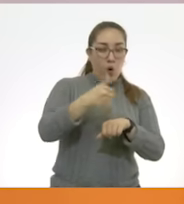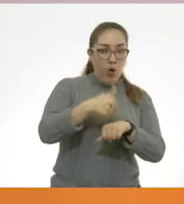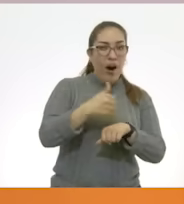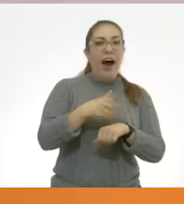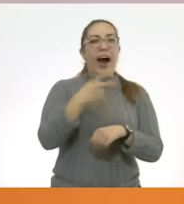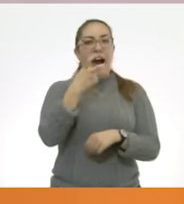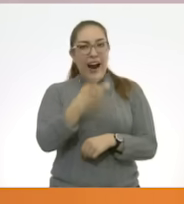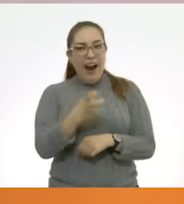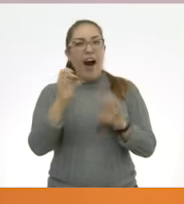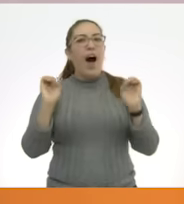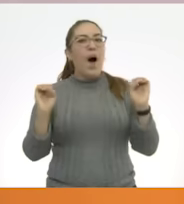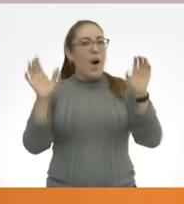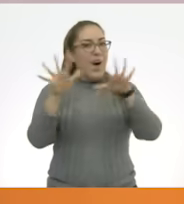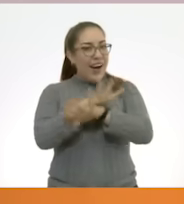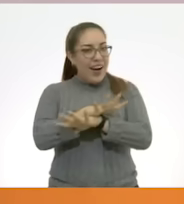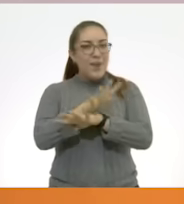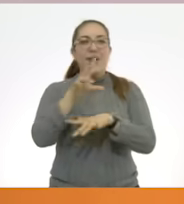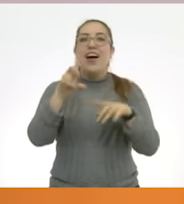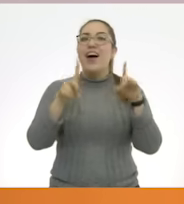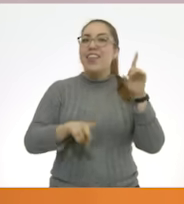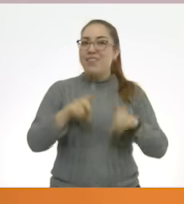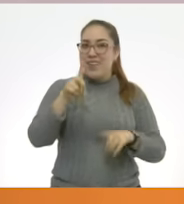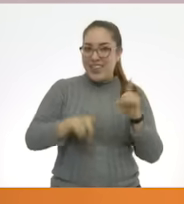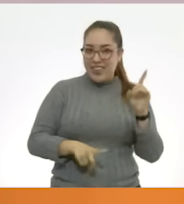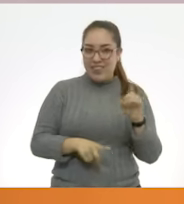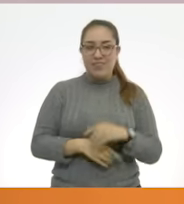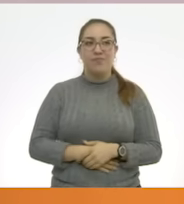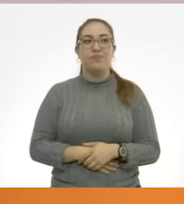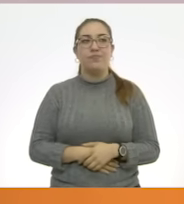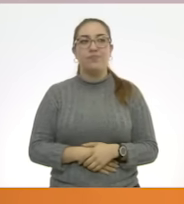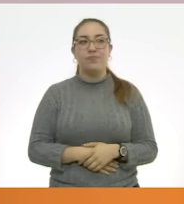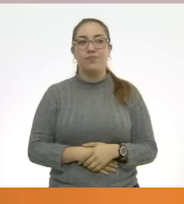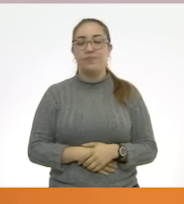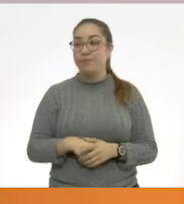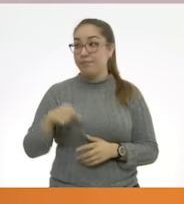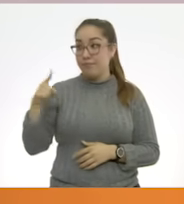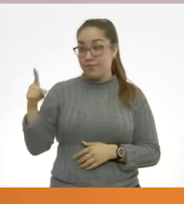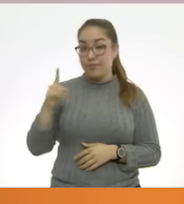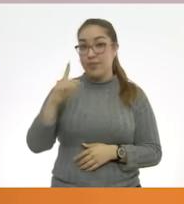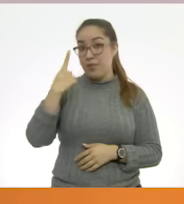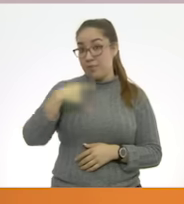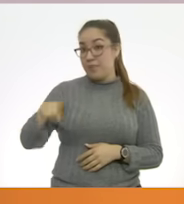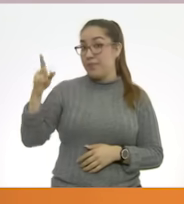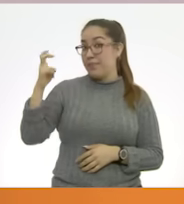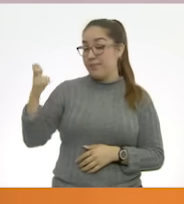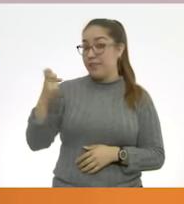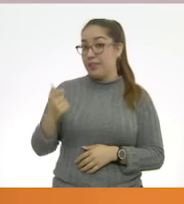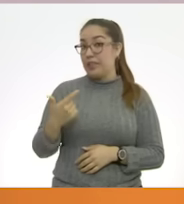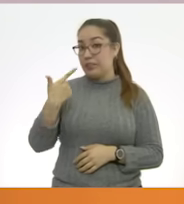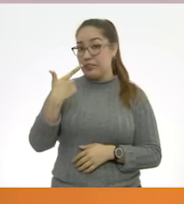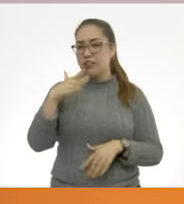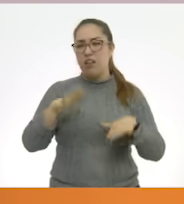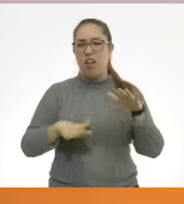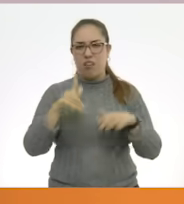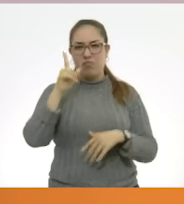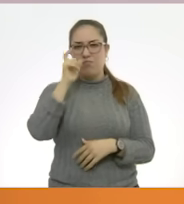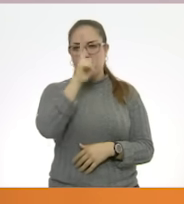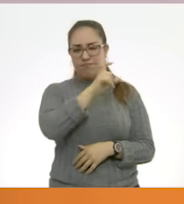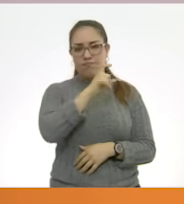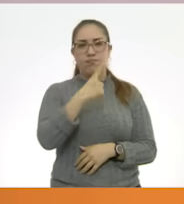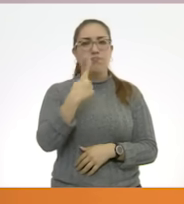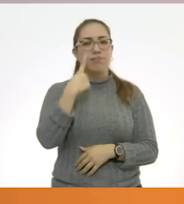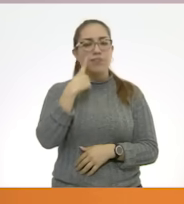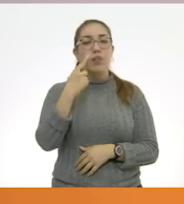que pusimos de los números es para el 9. Ok. Para esta del 7, que también es complicada, vamos a empezar parecido al